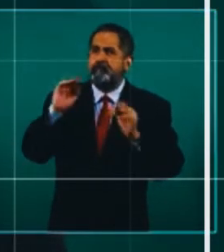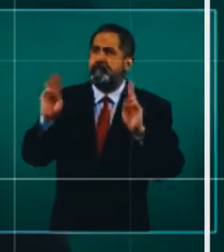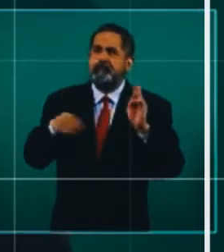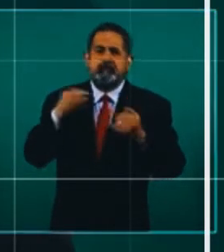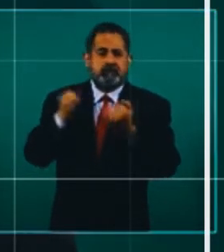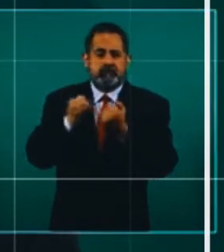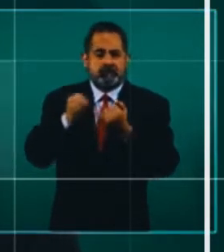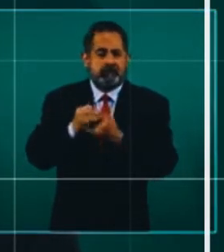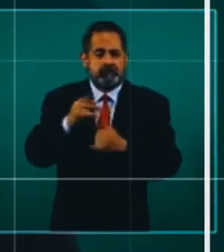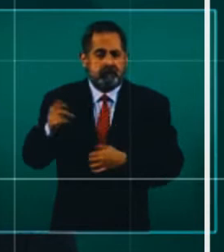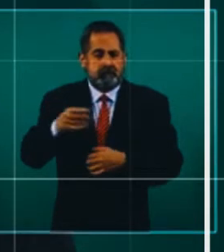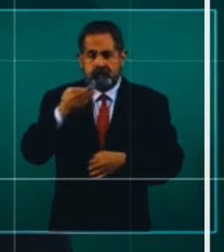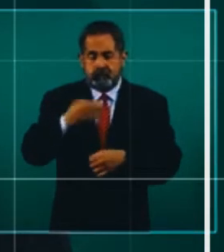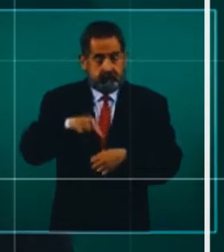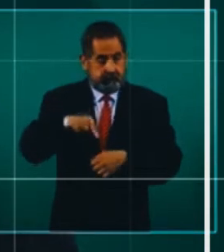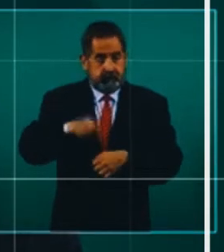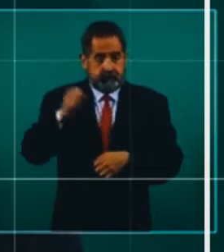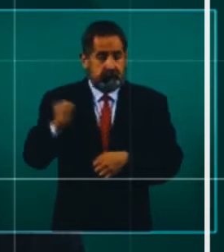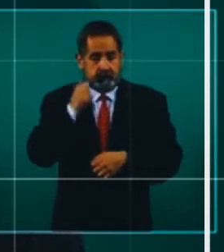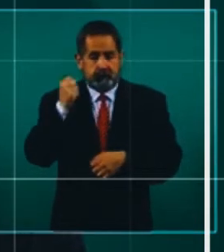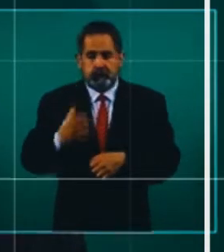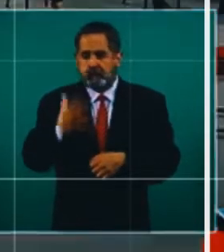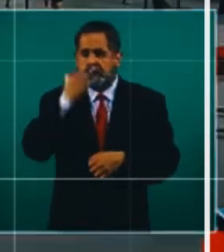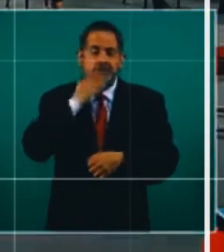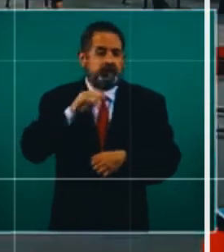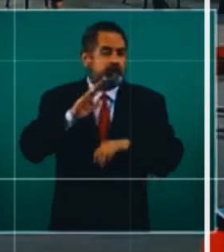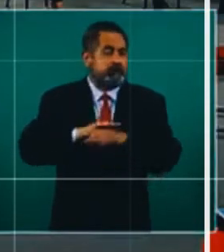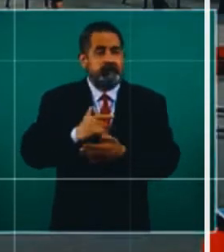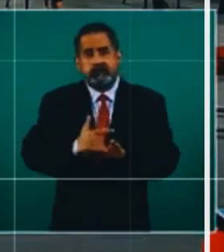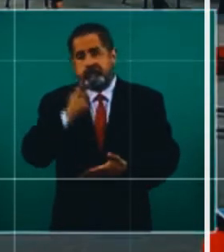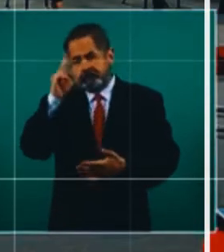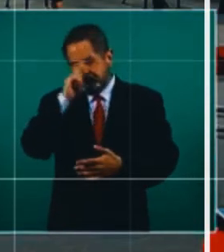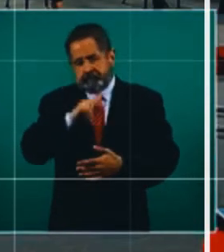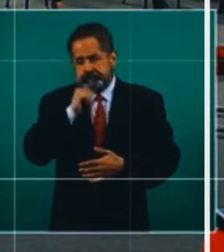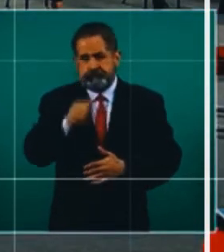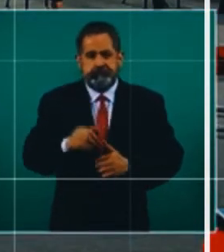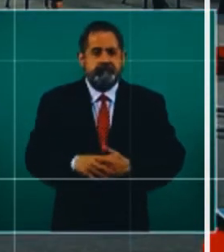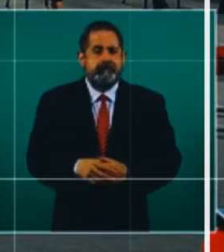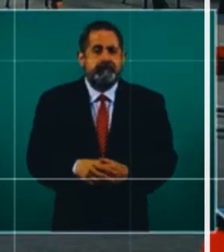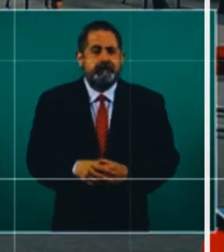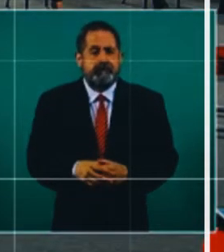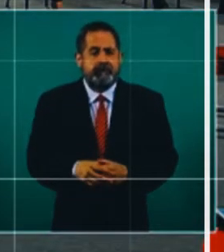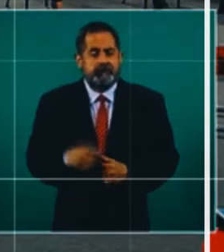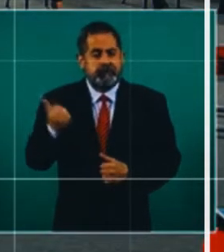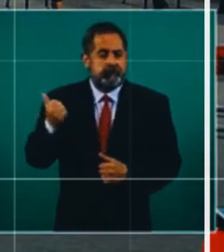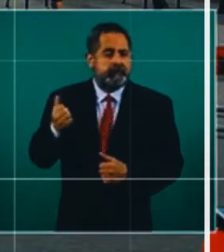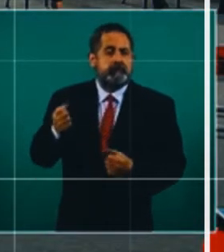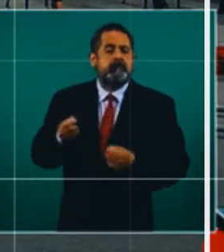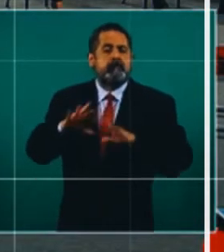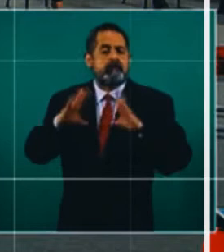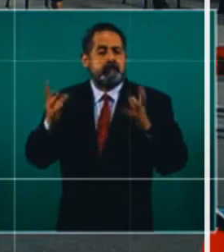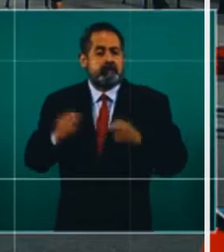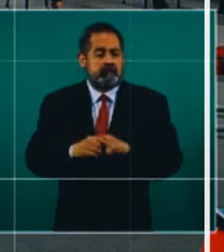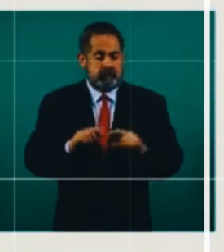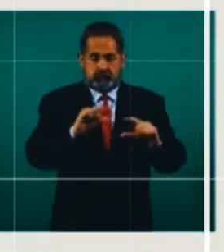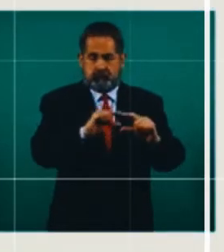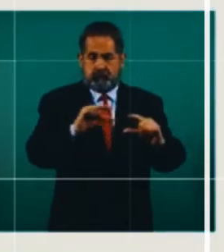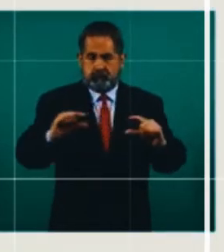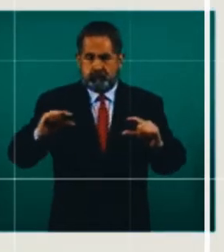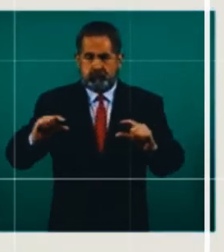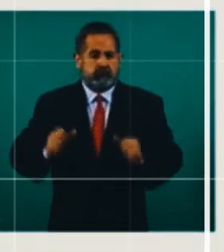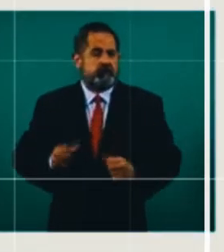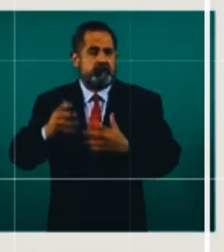países. Afortunadamente no hemos tenido ninguna complicación mayor. En la siguiente lo que vemos es el resumen de las dosis que hemos